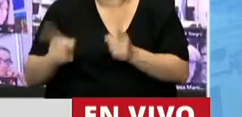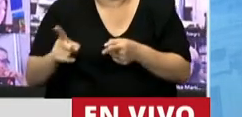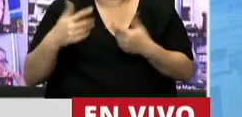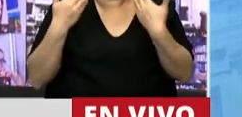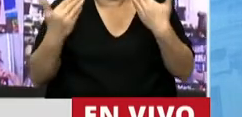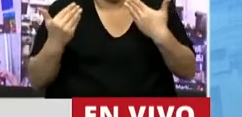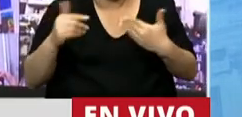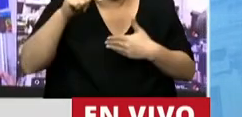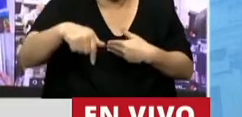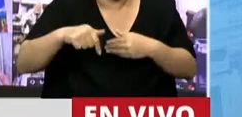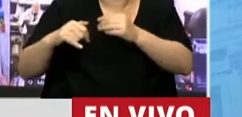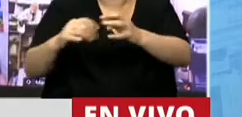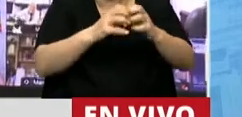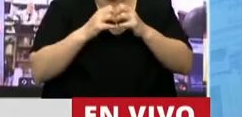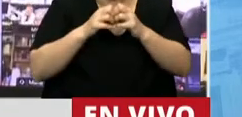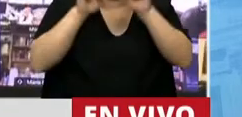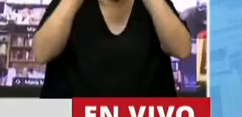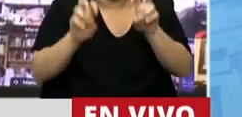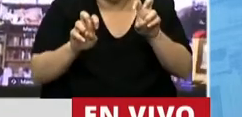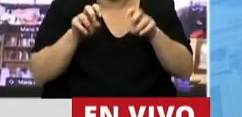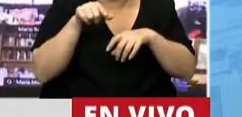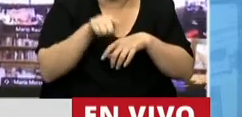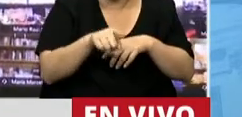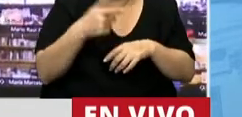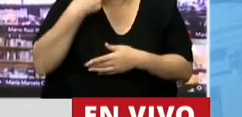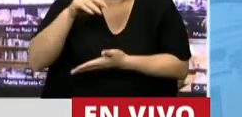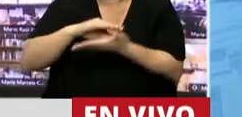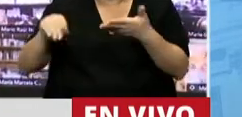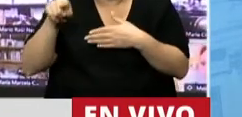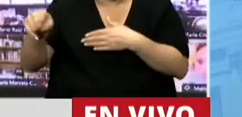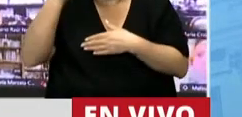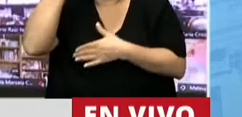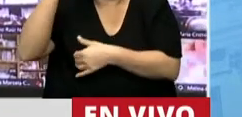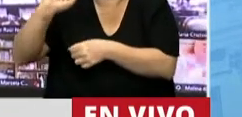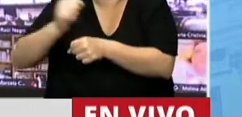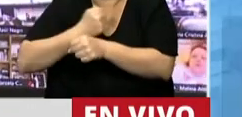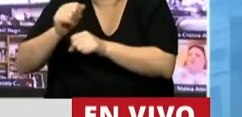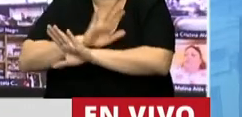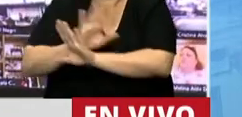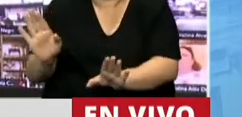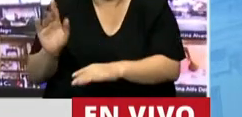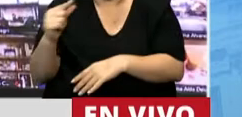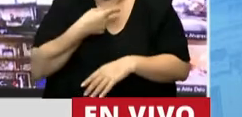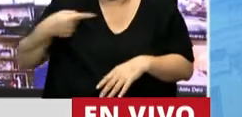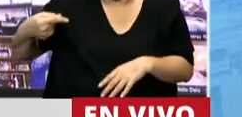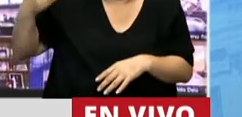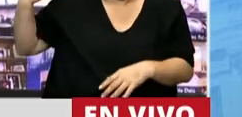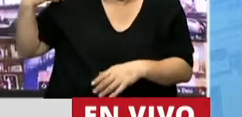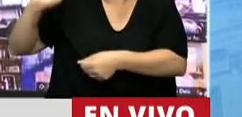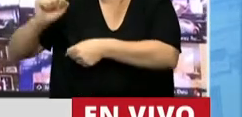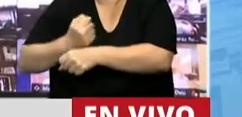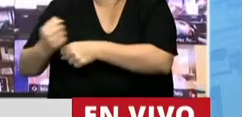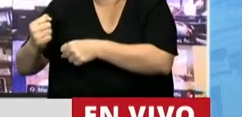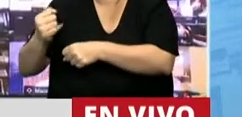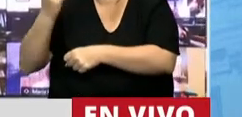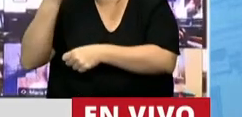estamos debatiendo este proyecto de ley, al que el Senado le ha dado media sanción por unanimidad hace poquitas semanas y que ya hemos